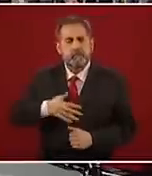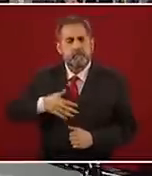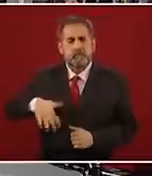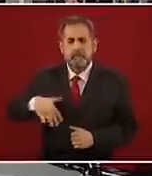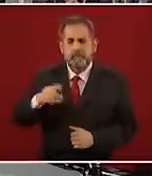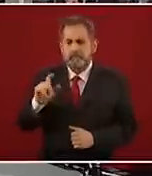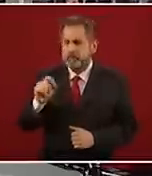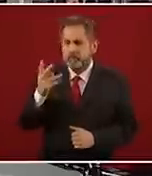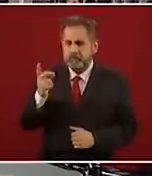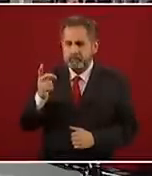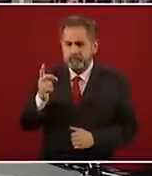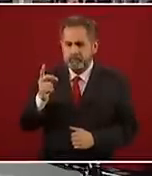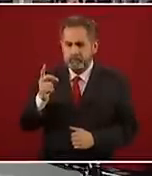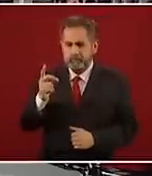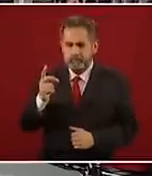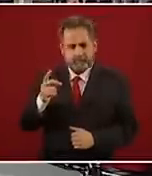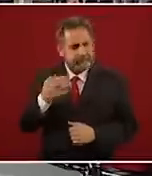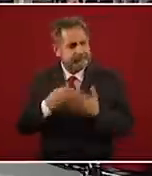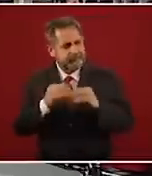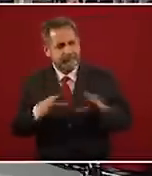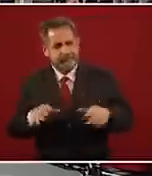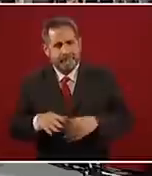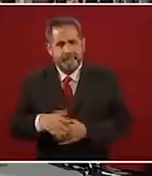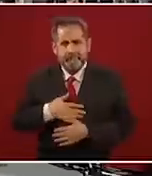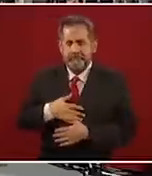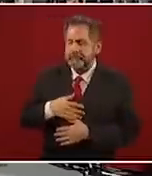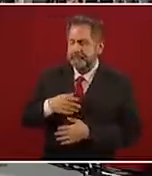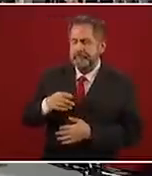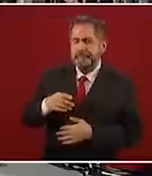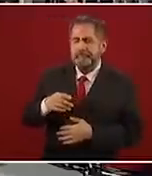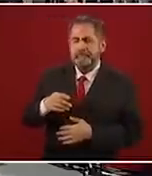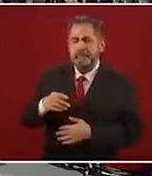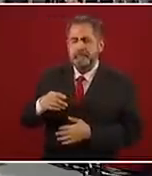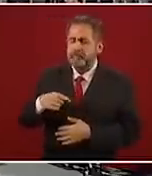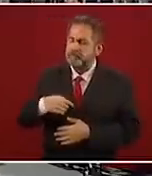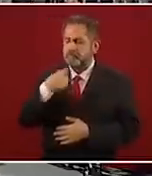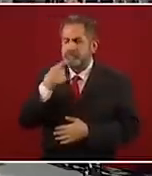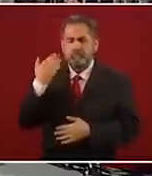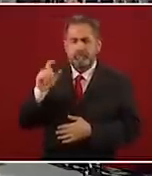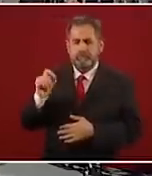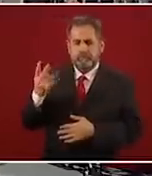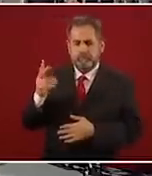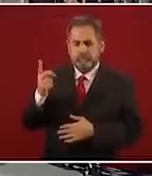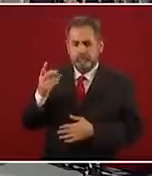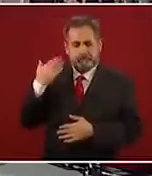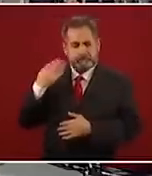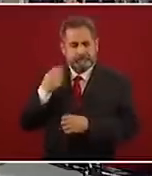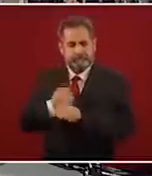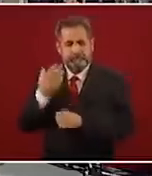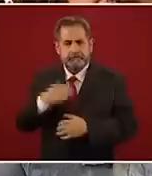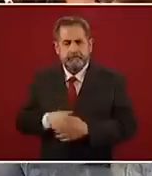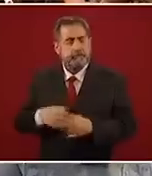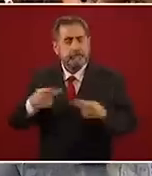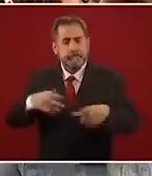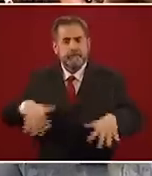24 de diciembre... Falta hace la información, sí, ¿verdad? Urbano Barrera, del diario Evasiones. Sí. Yo le decía el 24 de diciembre pasado que el pueblo